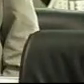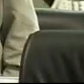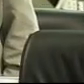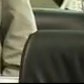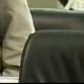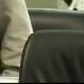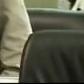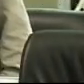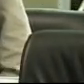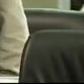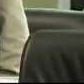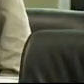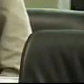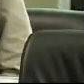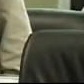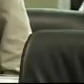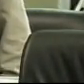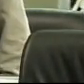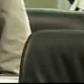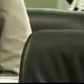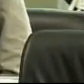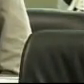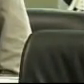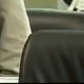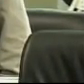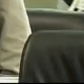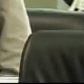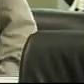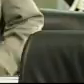Kaishumiki ocupi yankamuskanchi mashkuna.